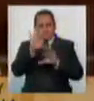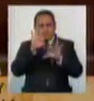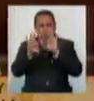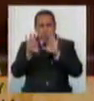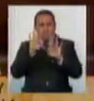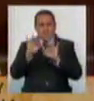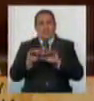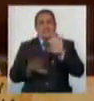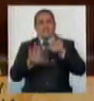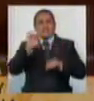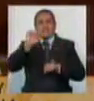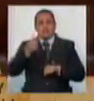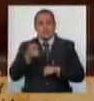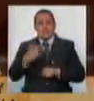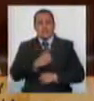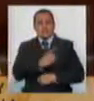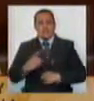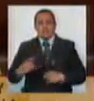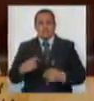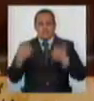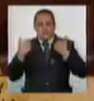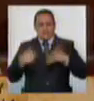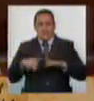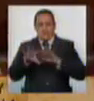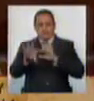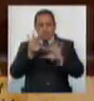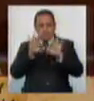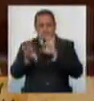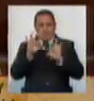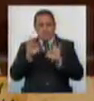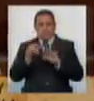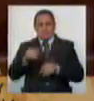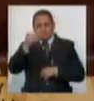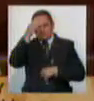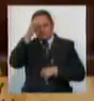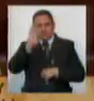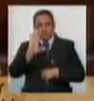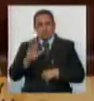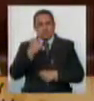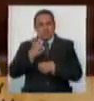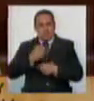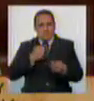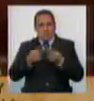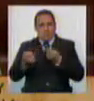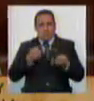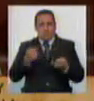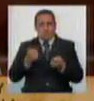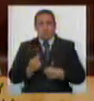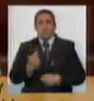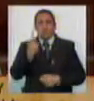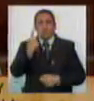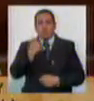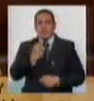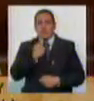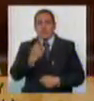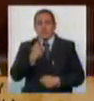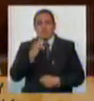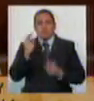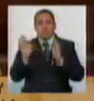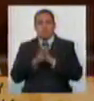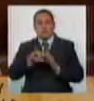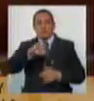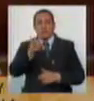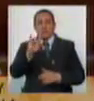y 15.000 directores han sido ya elegidos en base a su capacidad de gestión. Uno de ellos es Juan